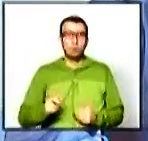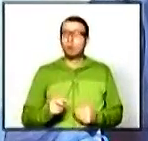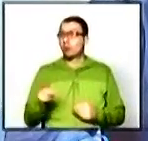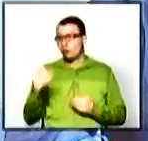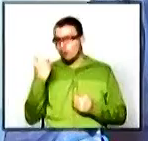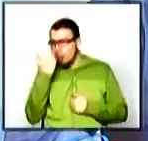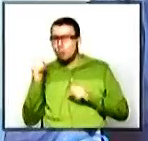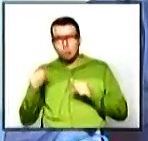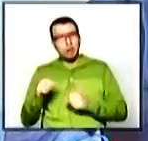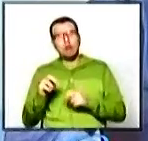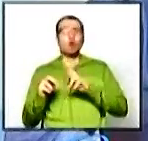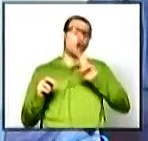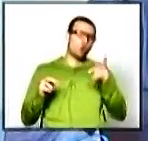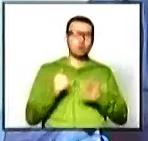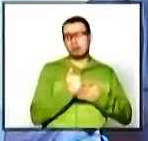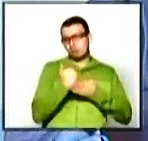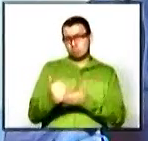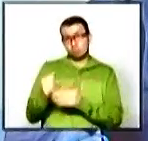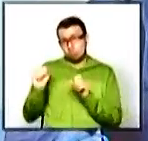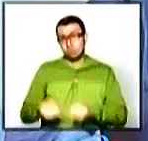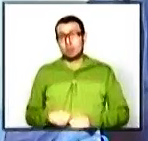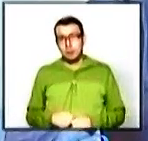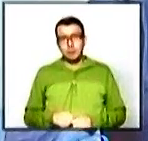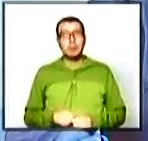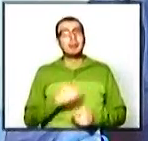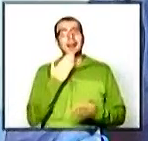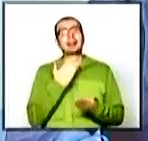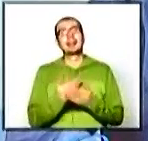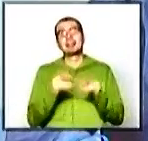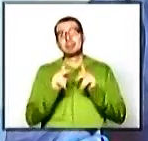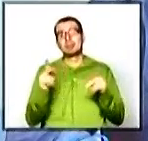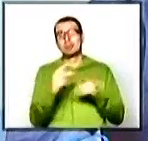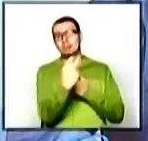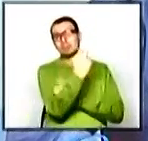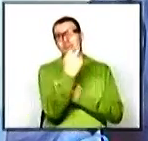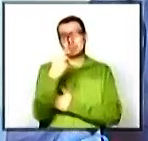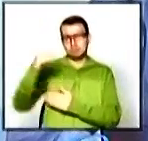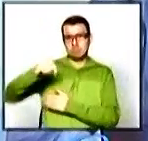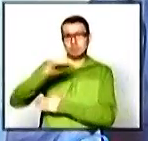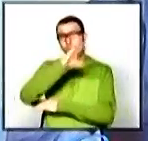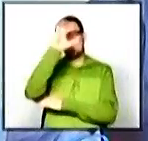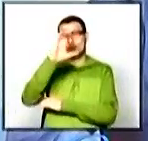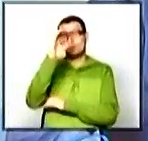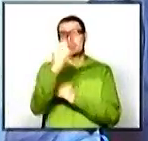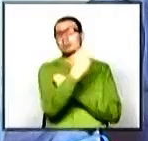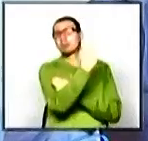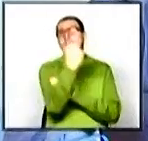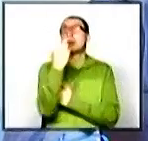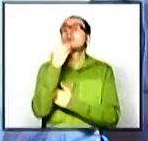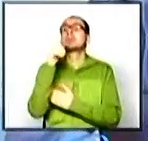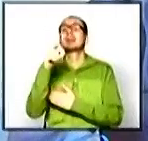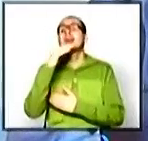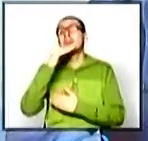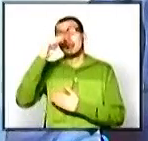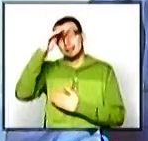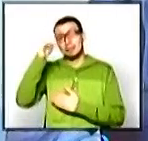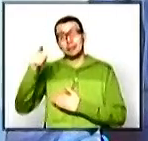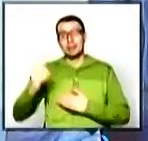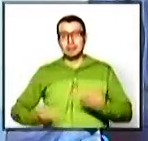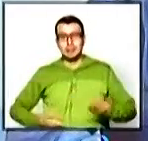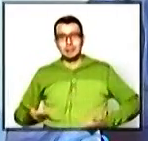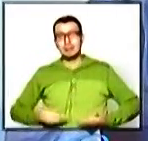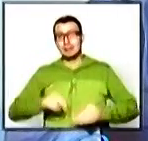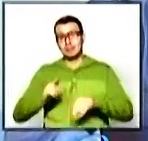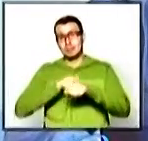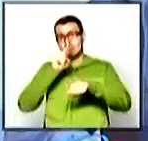tengamos claro. Quiero agradecerle a todas las personas que nos siguen en el territorio nacional. En Medellín, a las tiendas naturistas